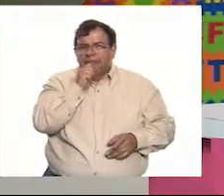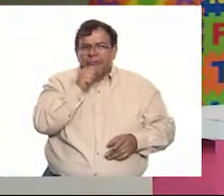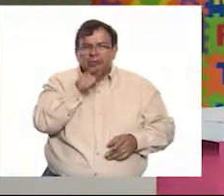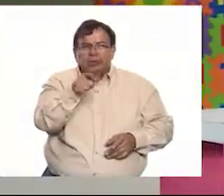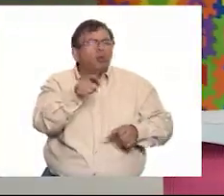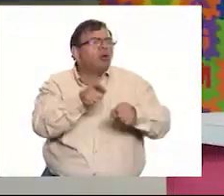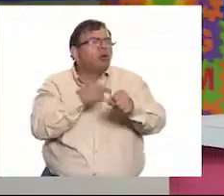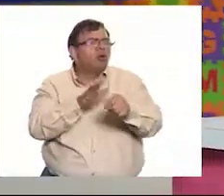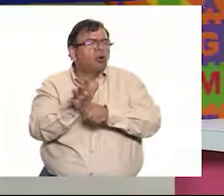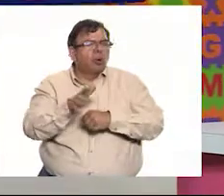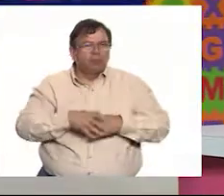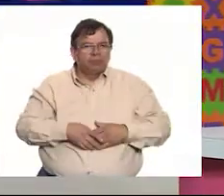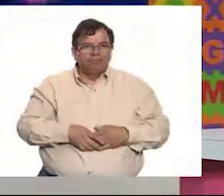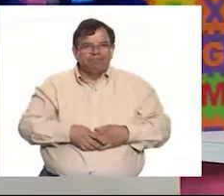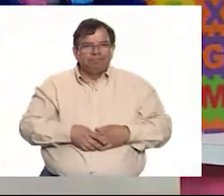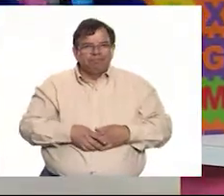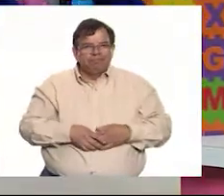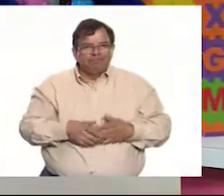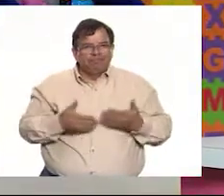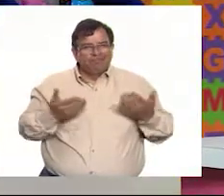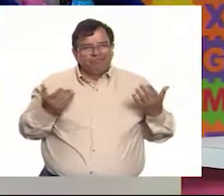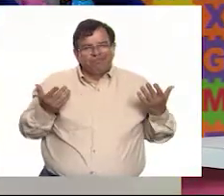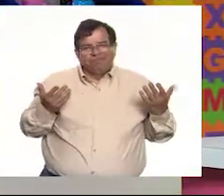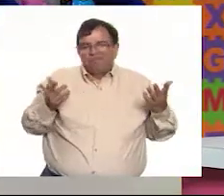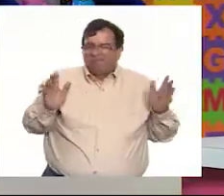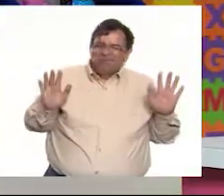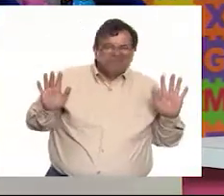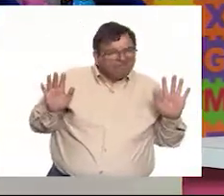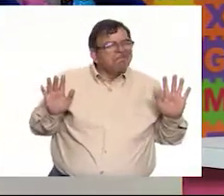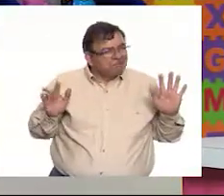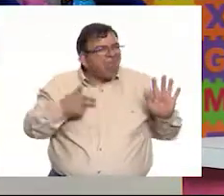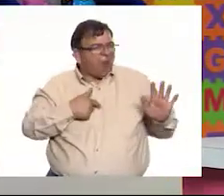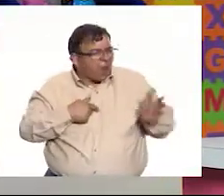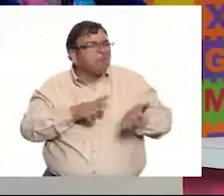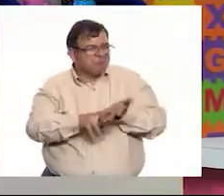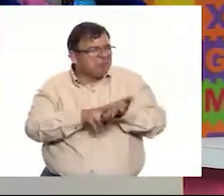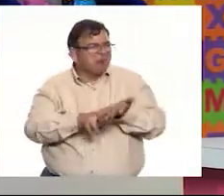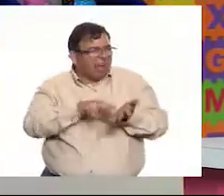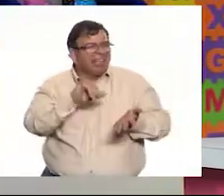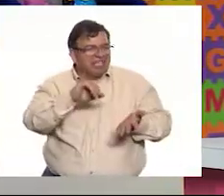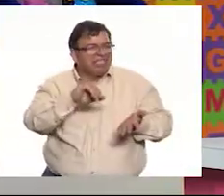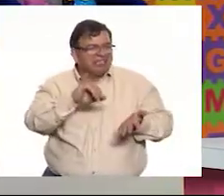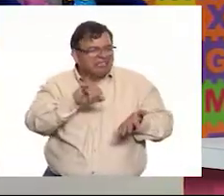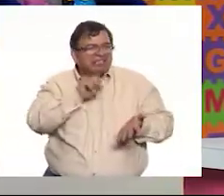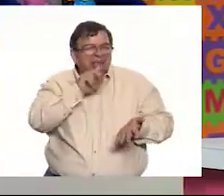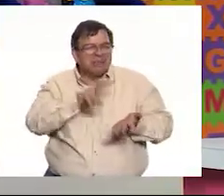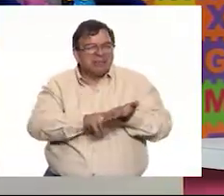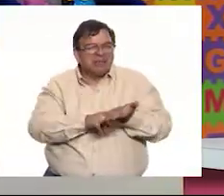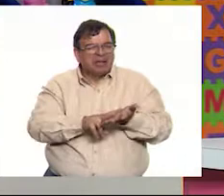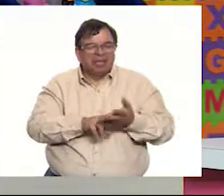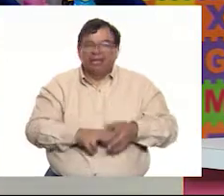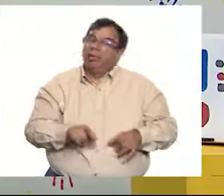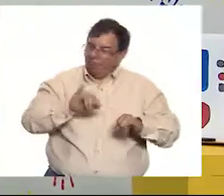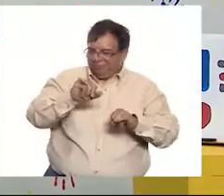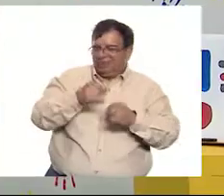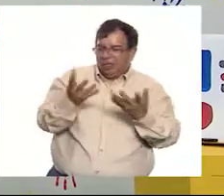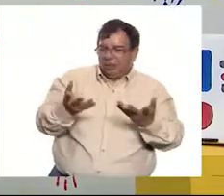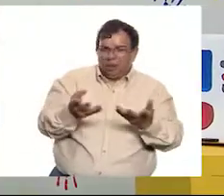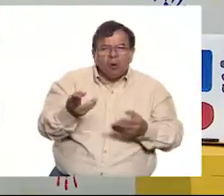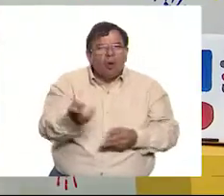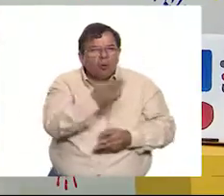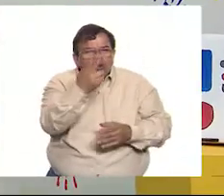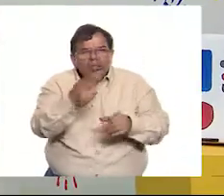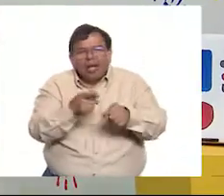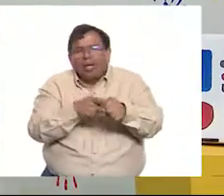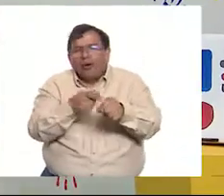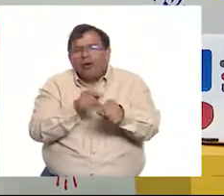color te pondrías, Pilar? Pues no es por nada, pero sí me pondría el verde también. Sí, claro que sí. ¿Ustedes en casa qué colores